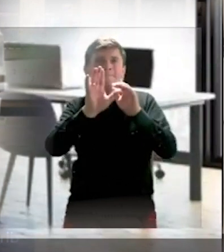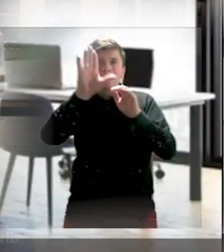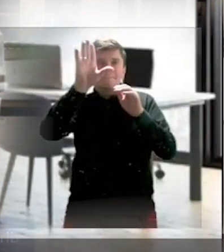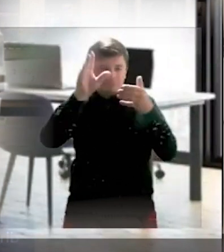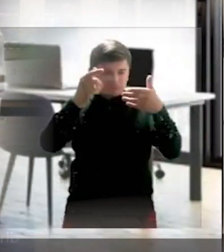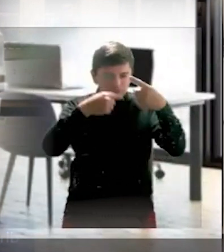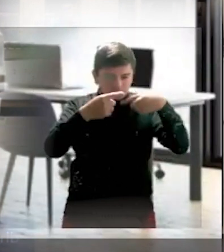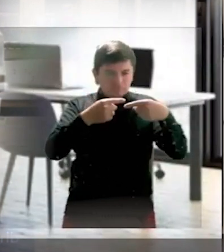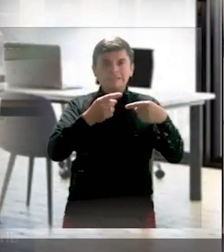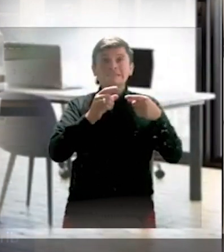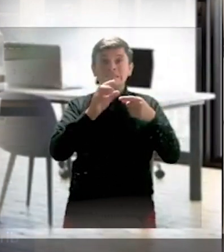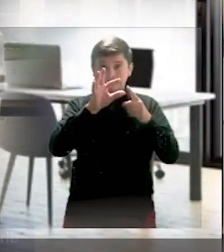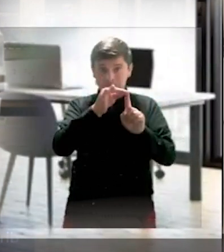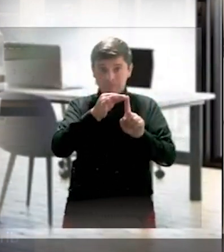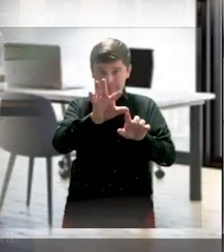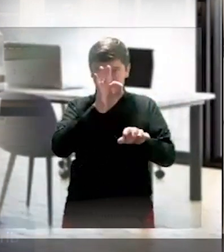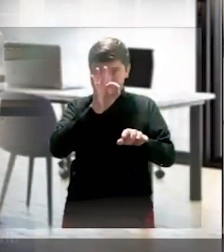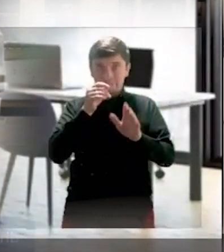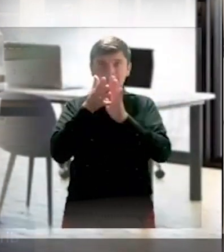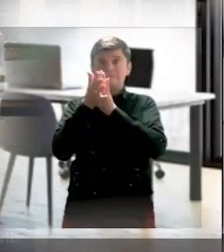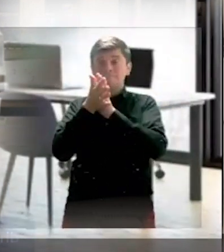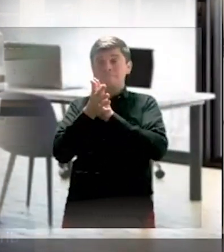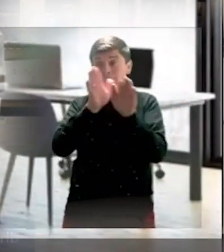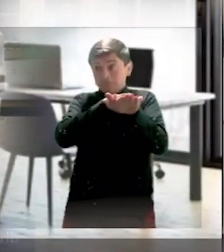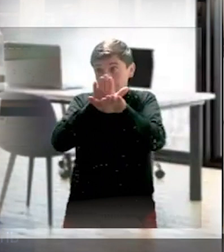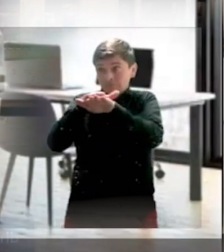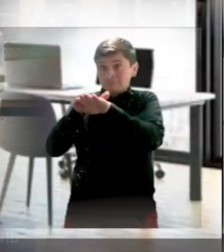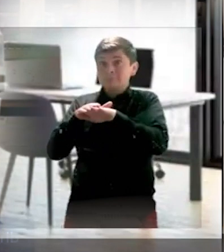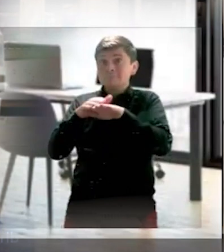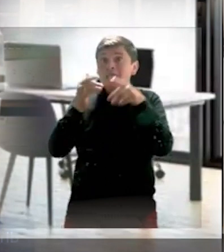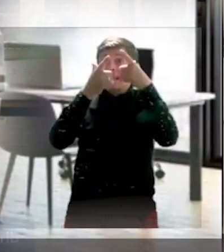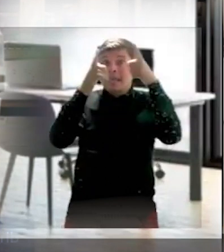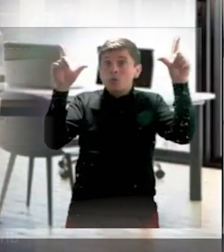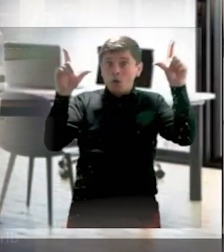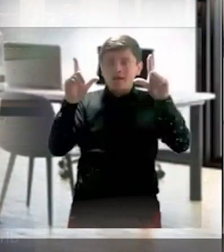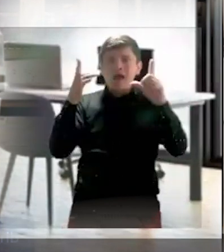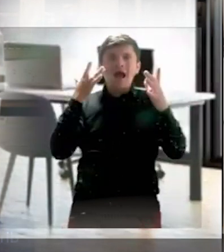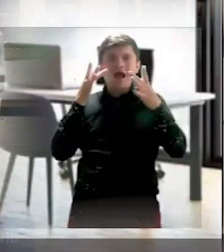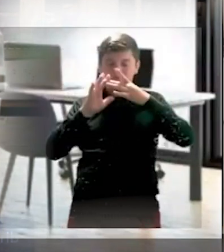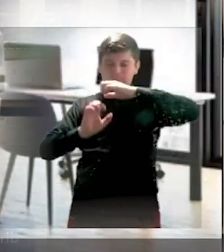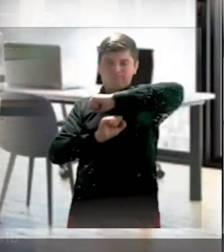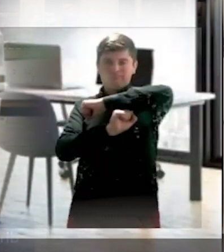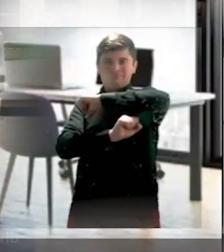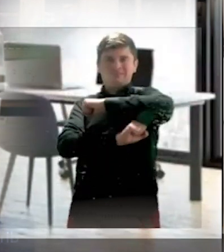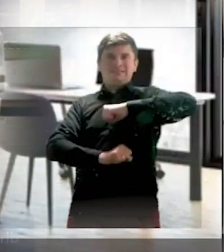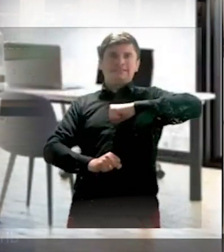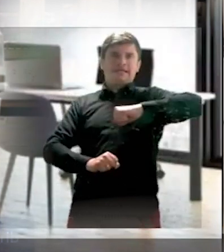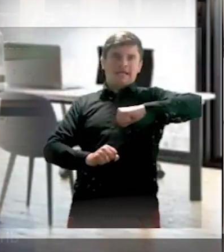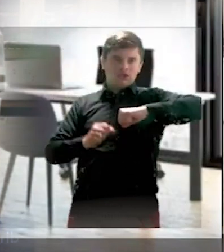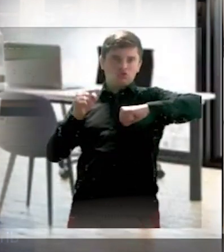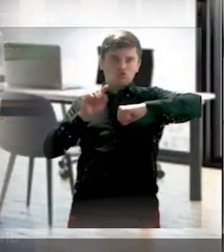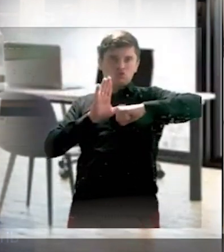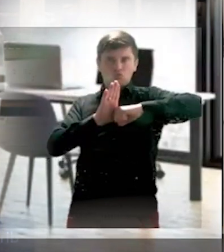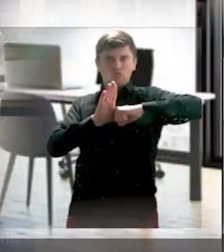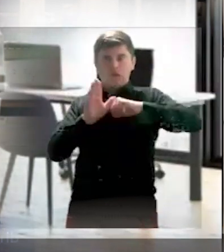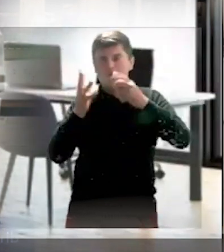siguiente. Se advierte que el lenguaje sobre la fundamentalidad de un cierto derecho o de ciertos derechos es